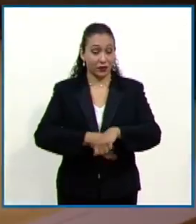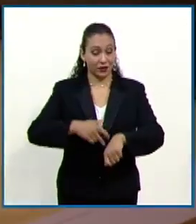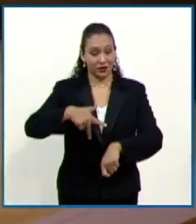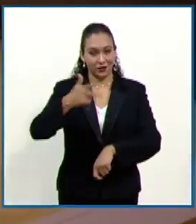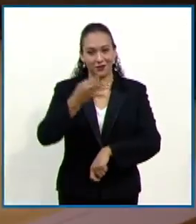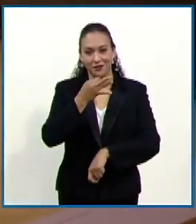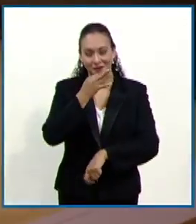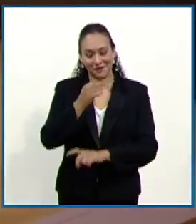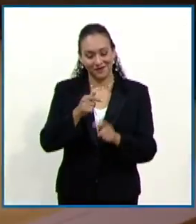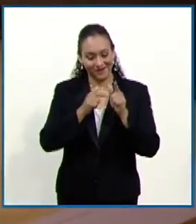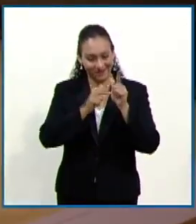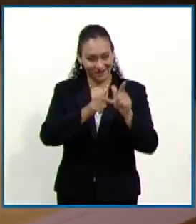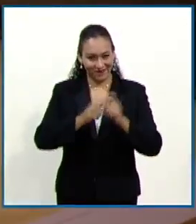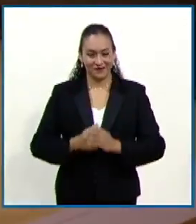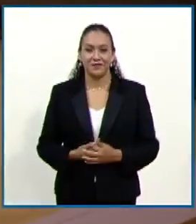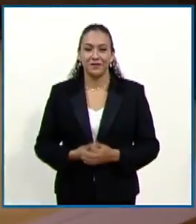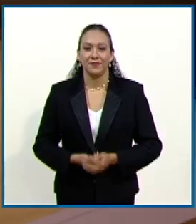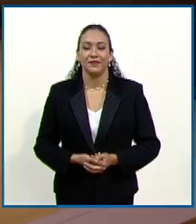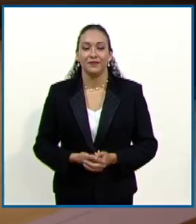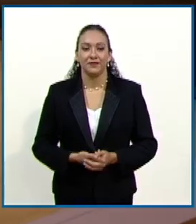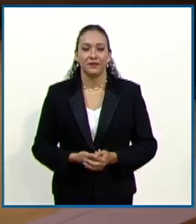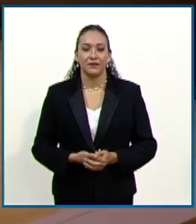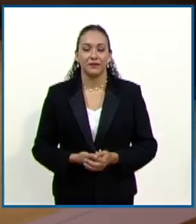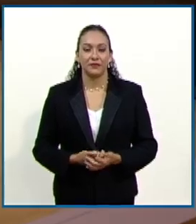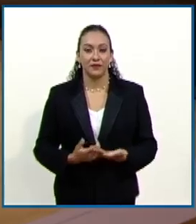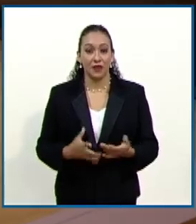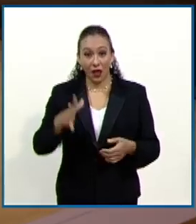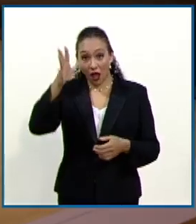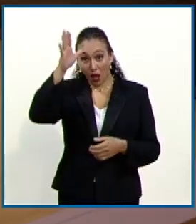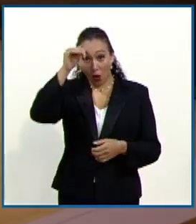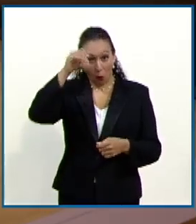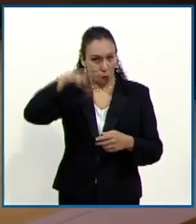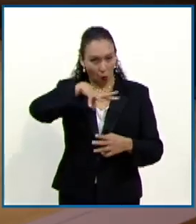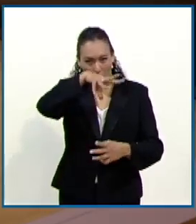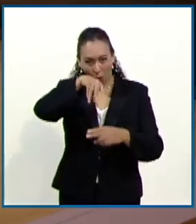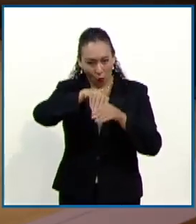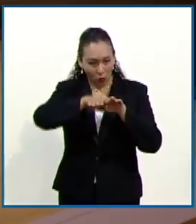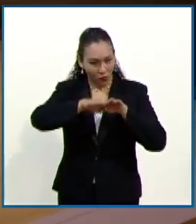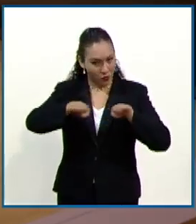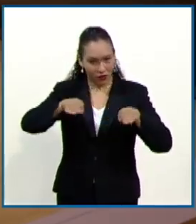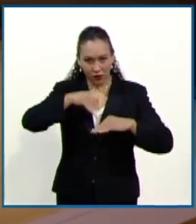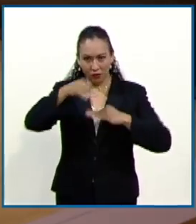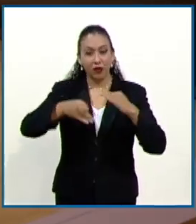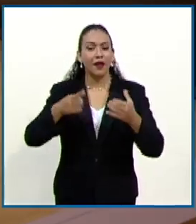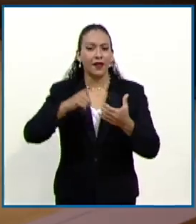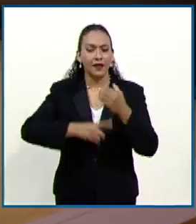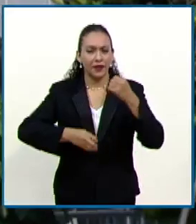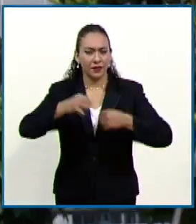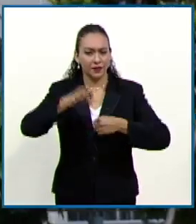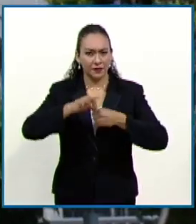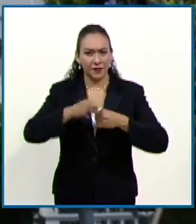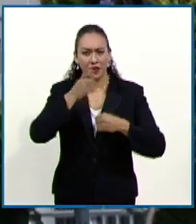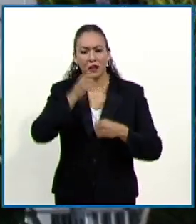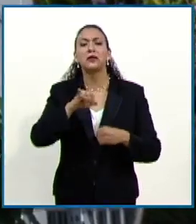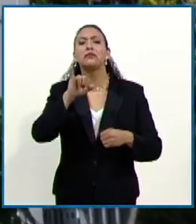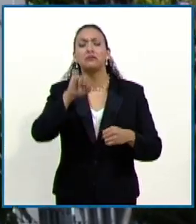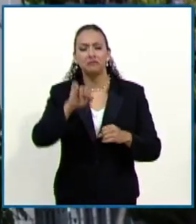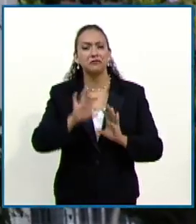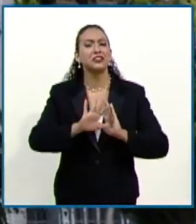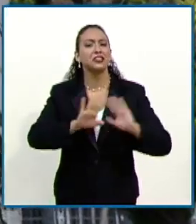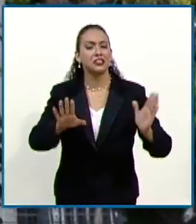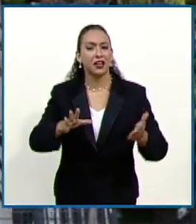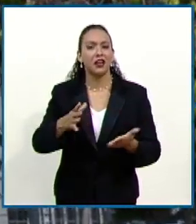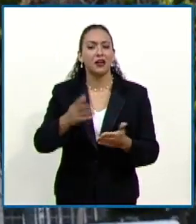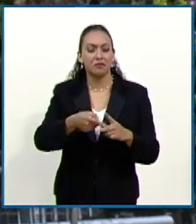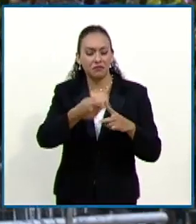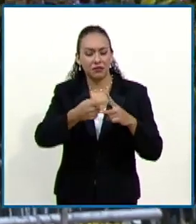(14:13) Continuamos con la información. Por unanimidad, la Sala Superior del Tribunal Electoral declaró válida la elección presidencial